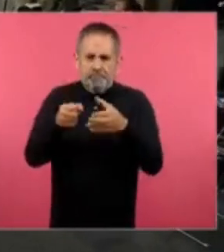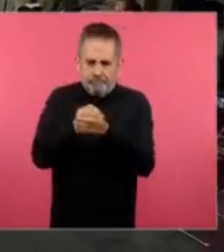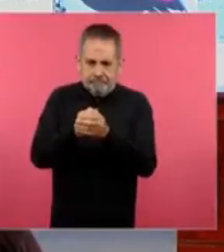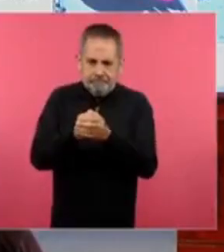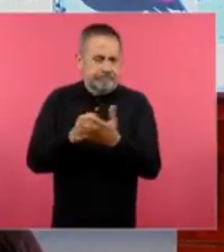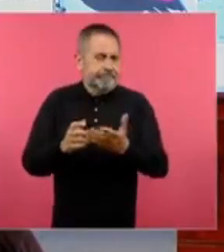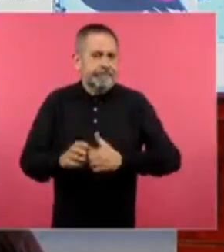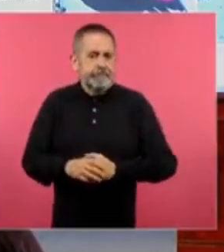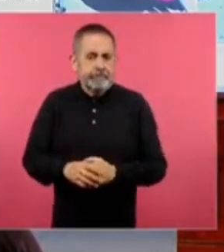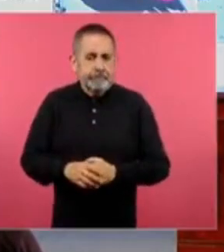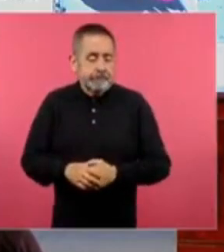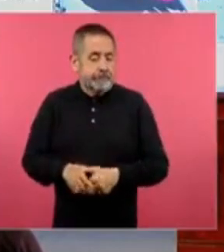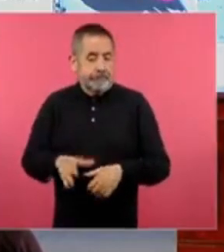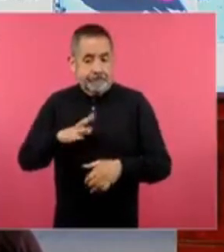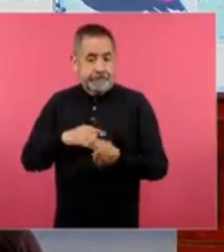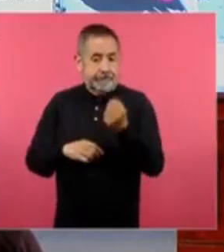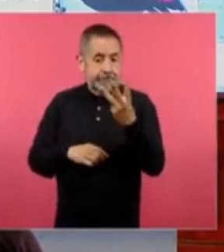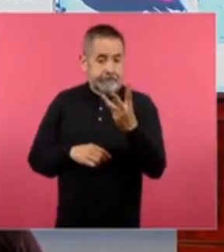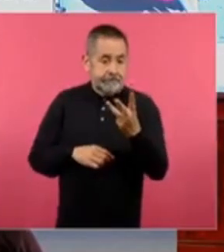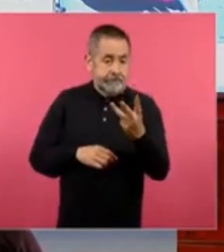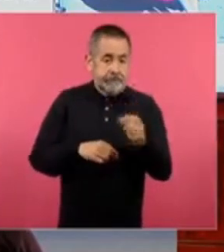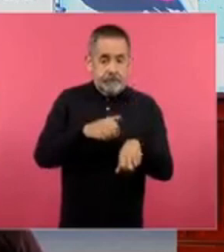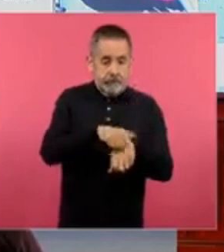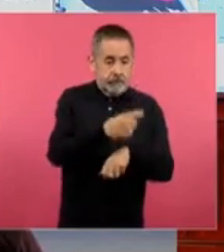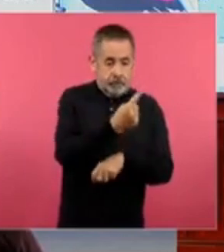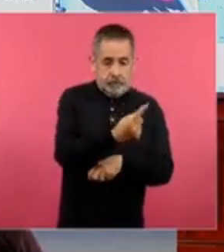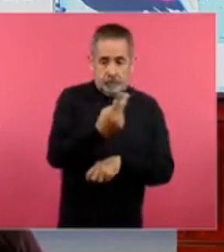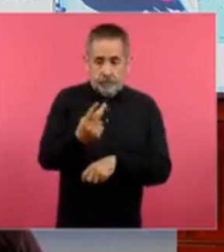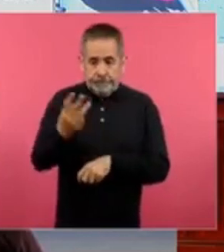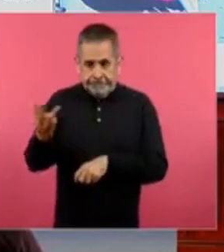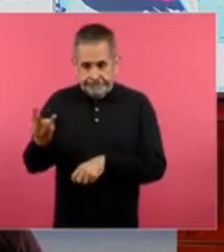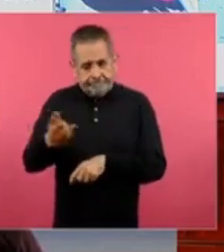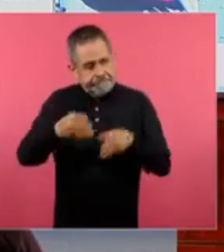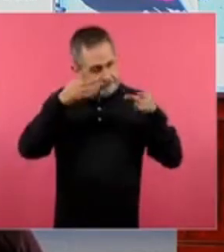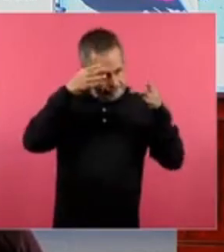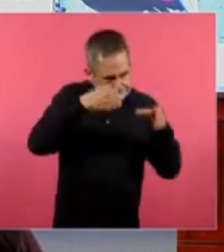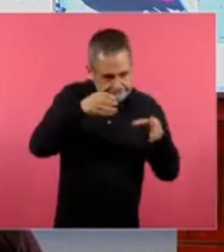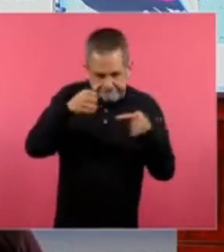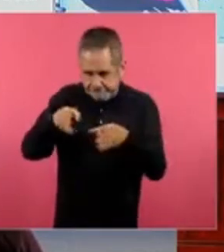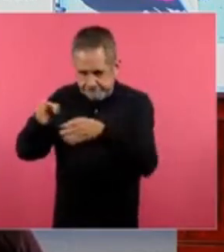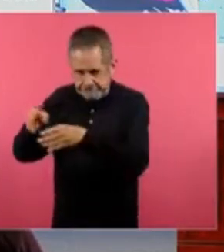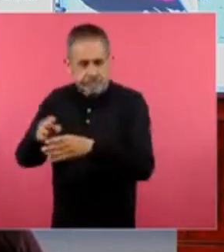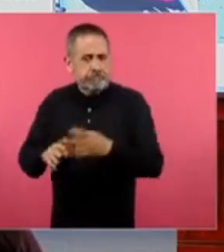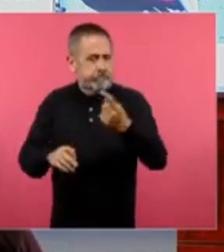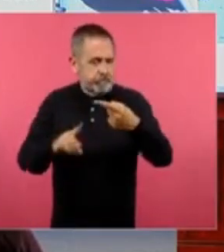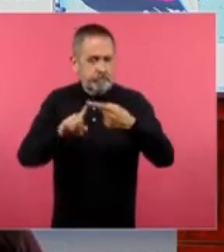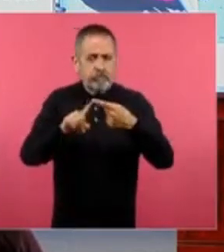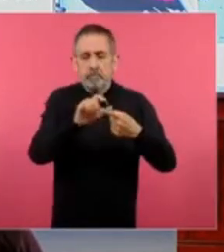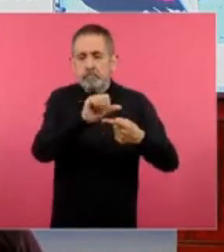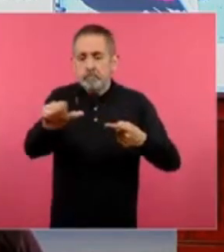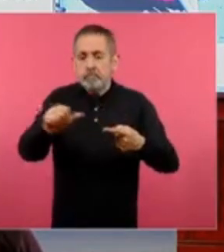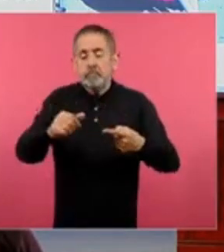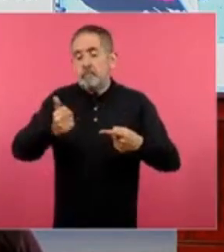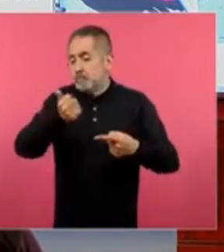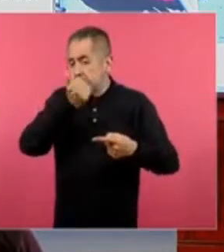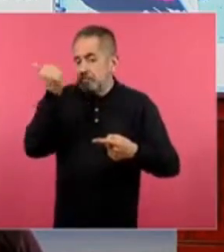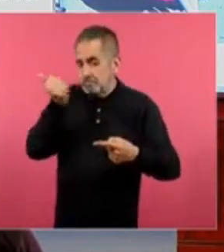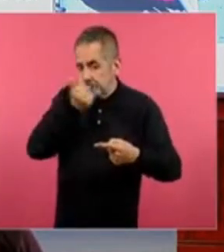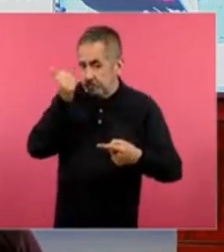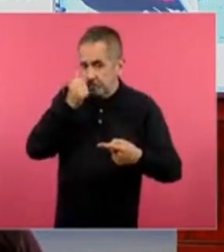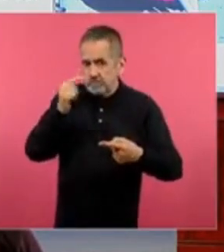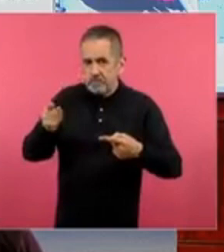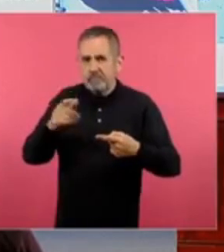3 momentos o 3 partes para los cuales está enfocado. En este caso, para el alumno, está la sección